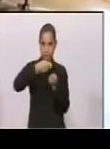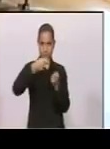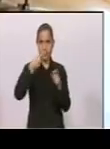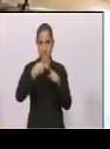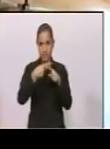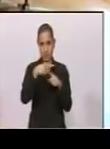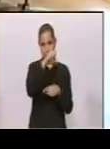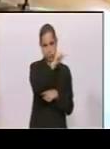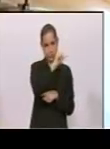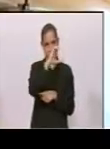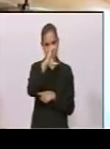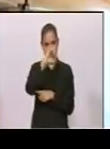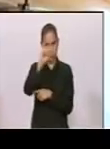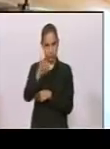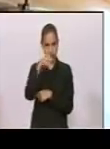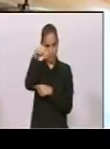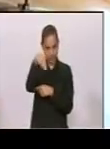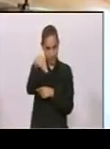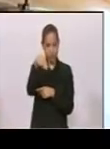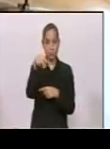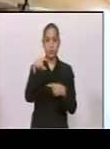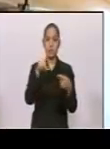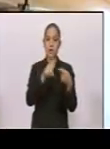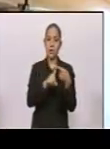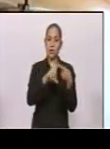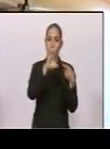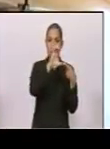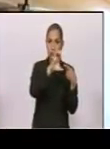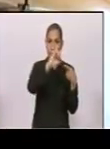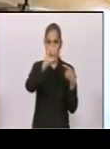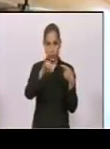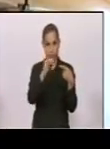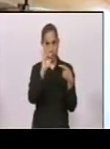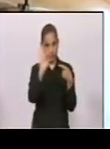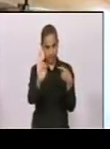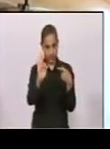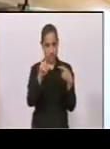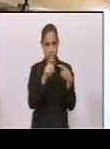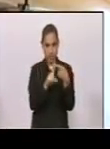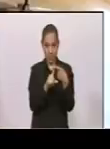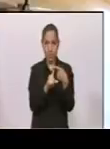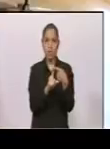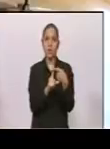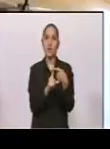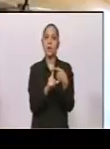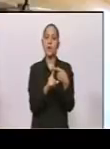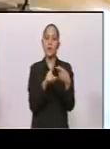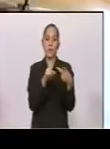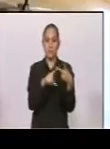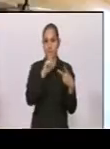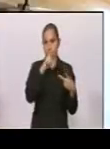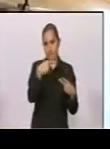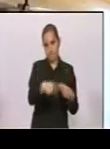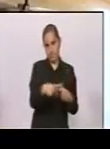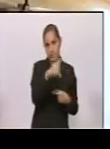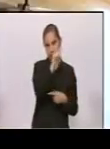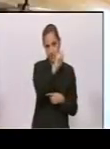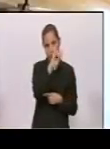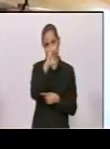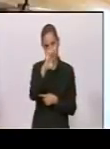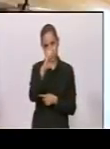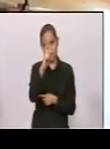Nación, el Consejo de la Judicatura Federal y este Tribunal Electoral,